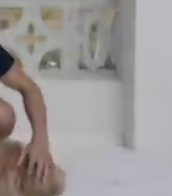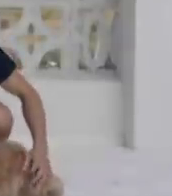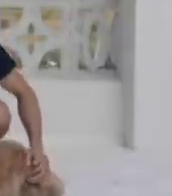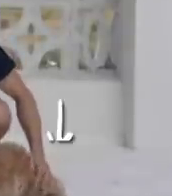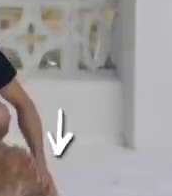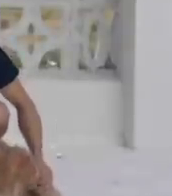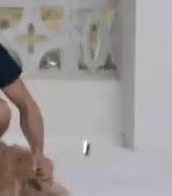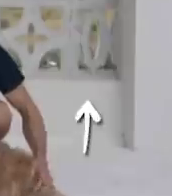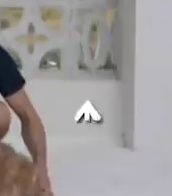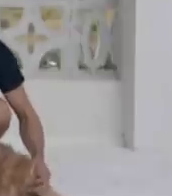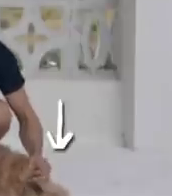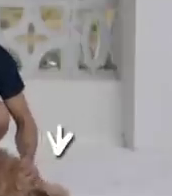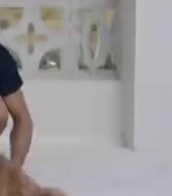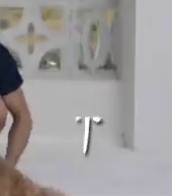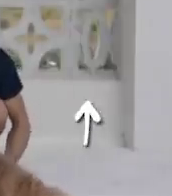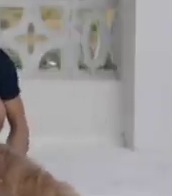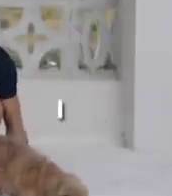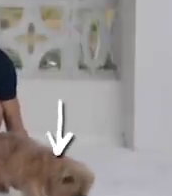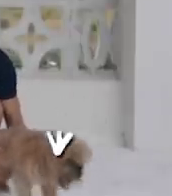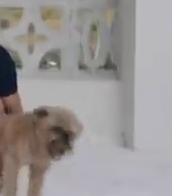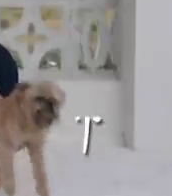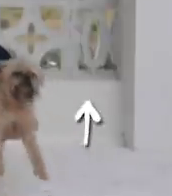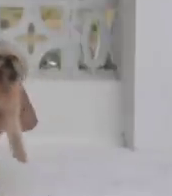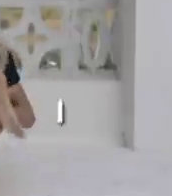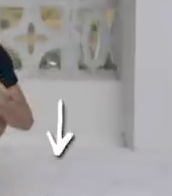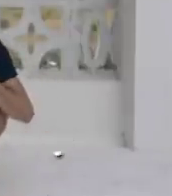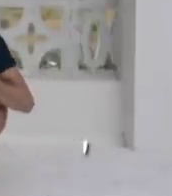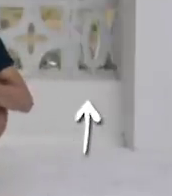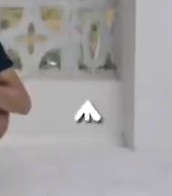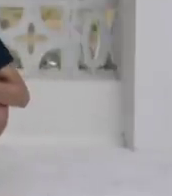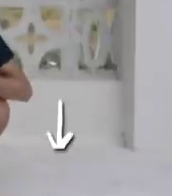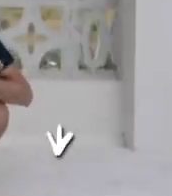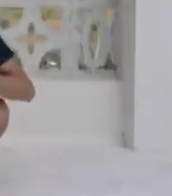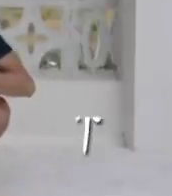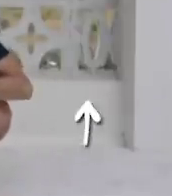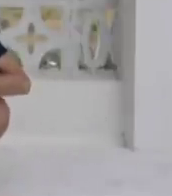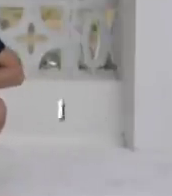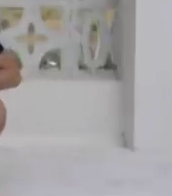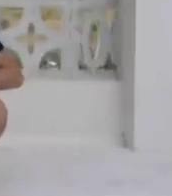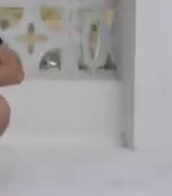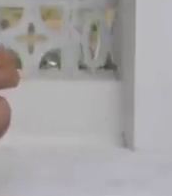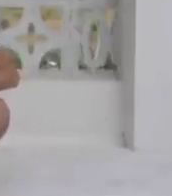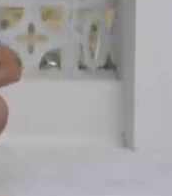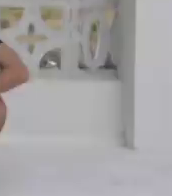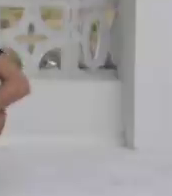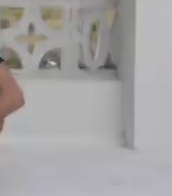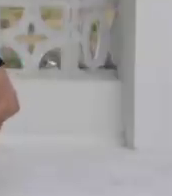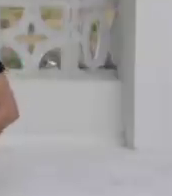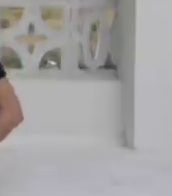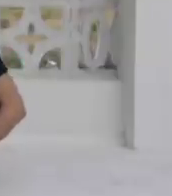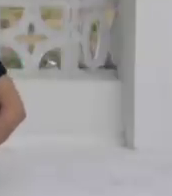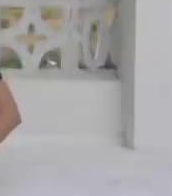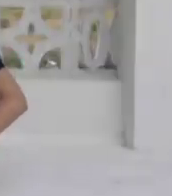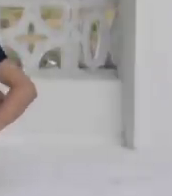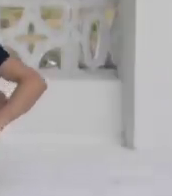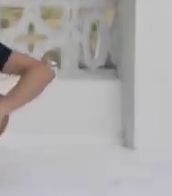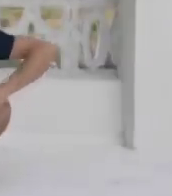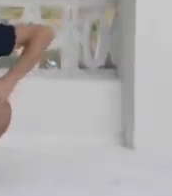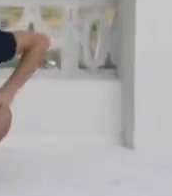1, 2, 3, 4,